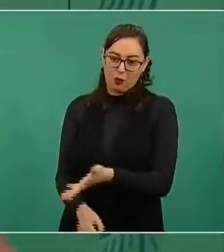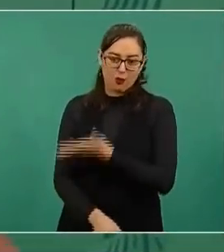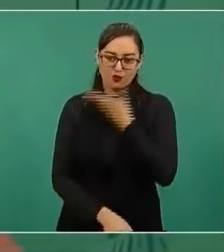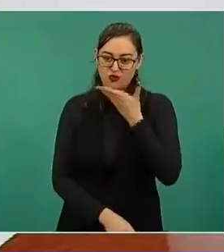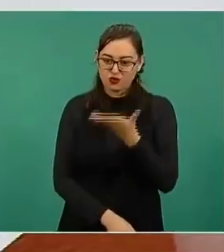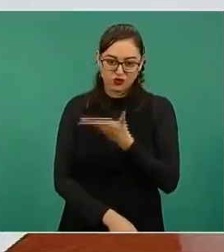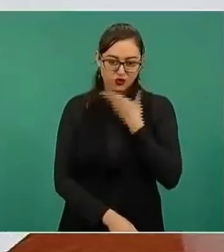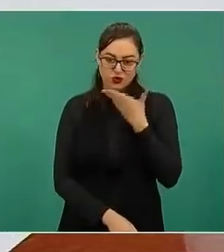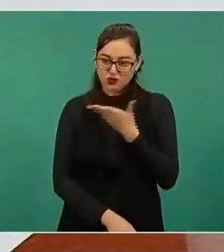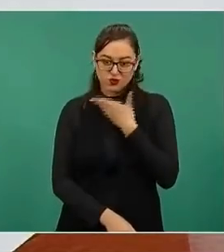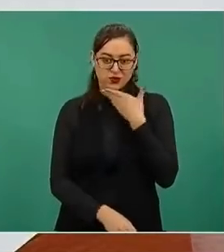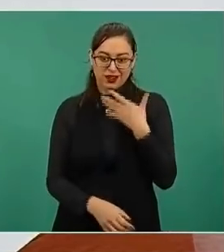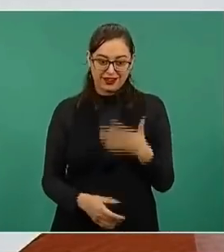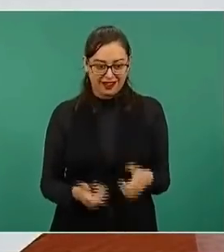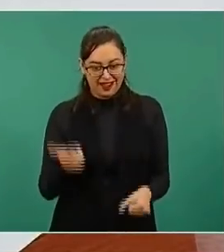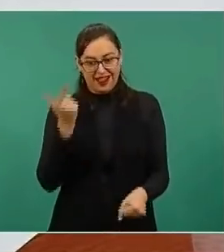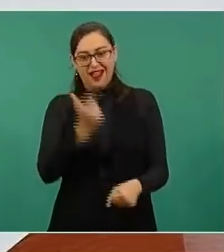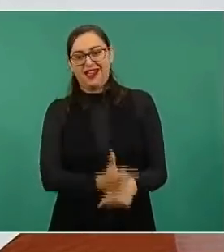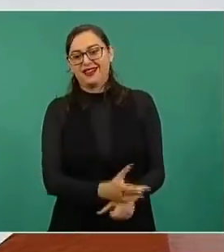y agarró al azteca.